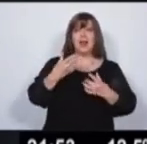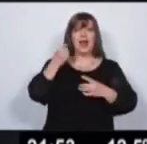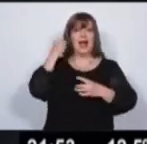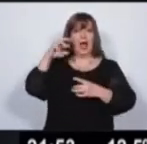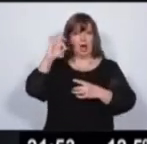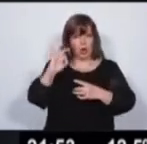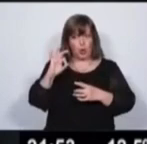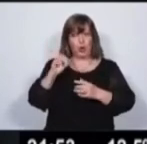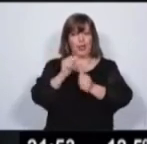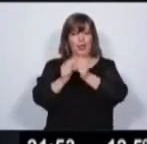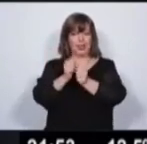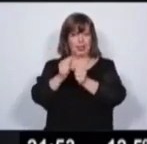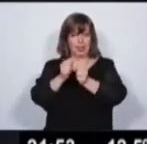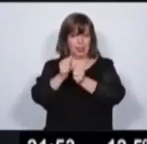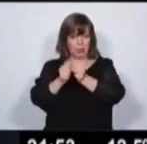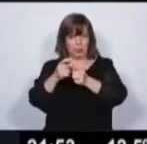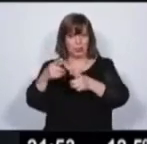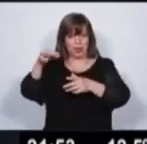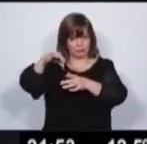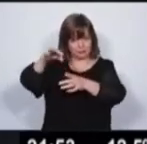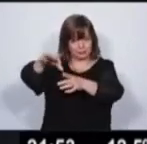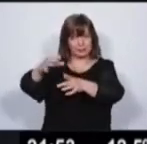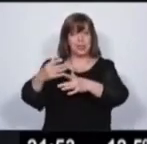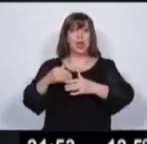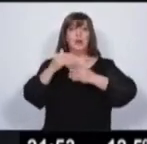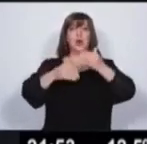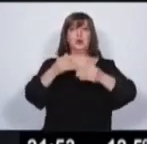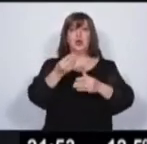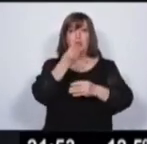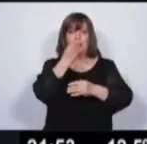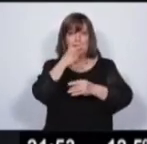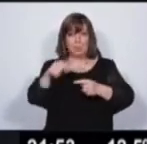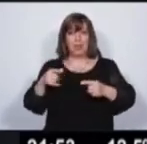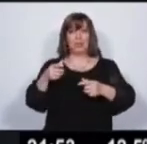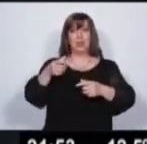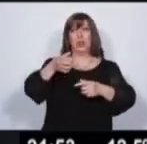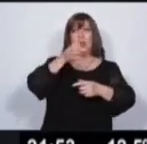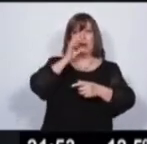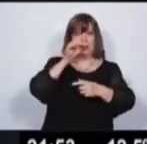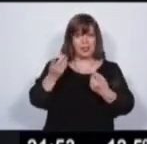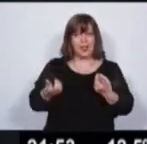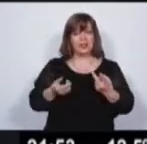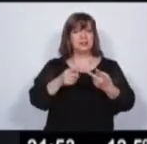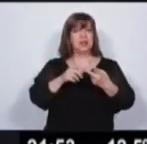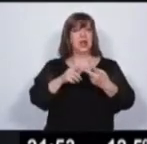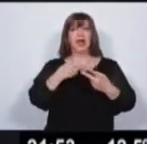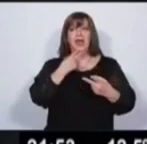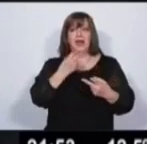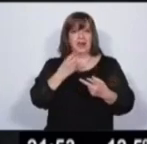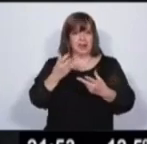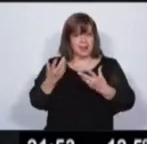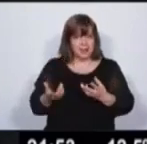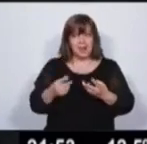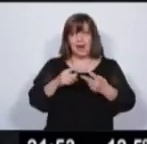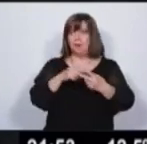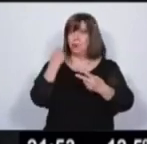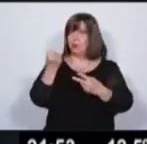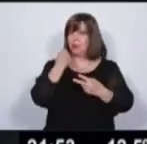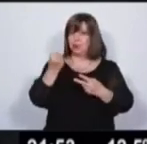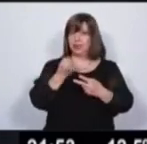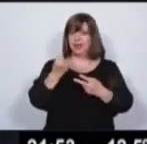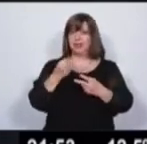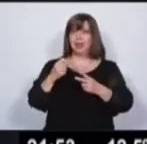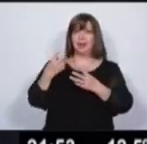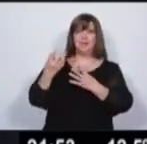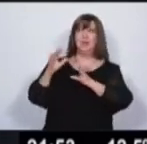que la hacemos y la hacemos bien a la producción de alimentos de bebidas hay que hacer energía la energía la demanda